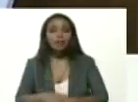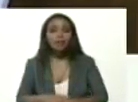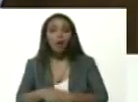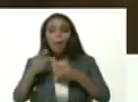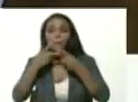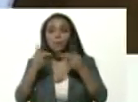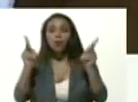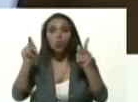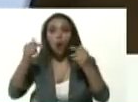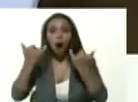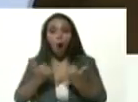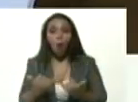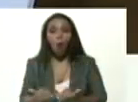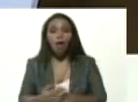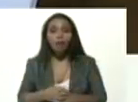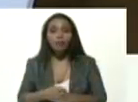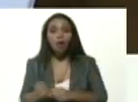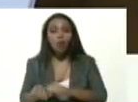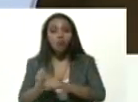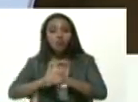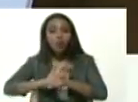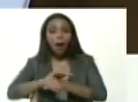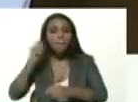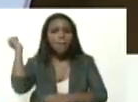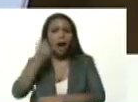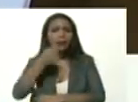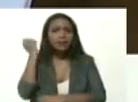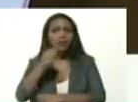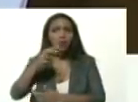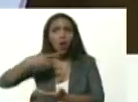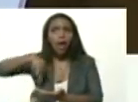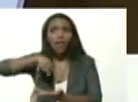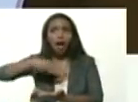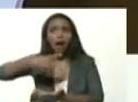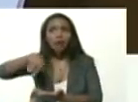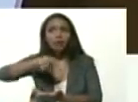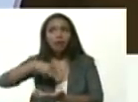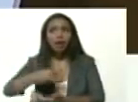publico ahora. Coronavirus, el martillo y la danza.